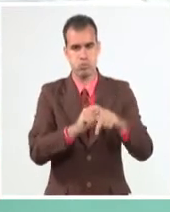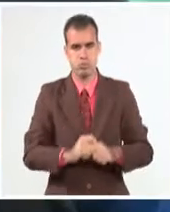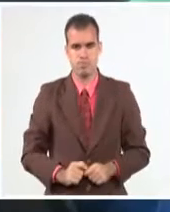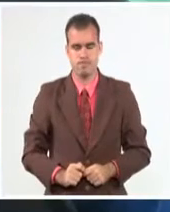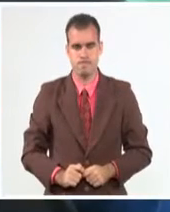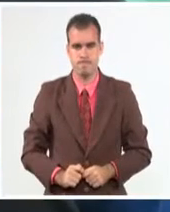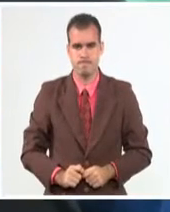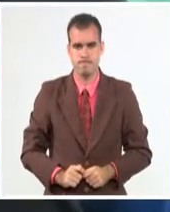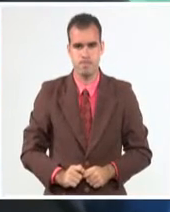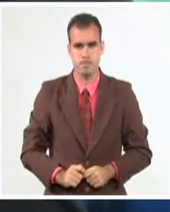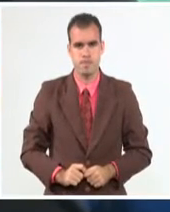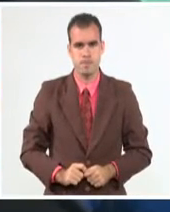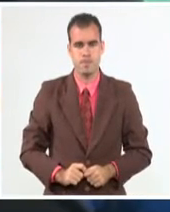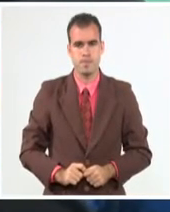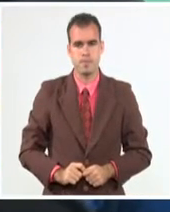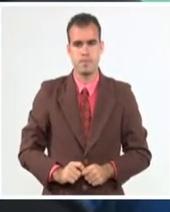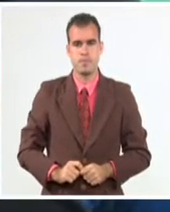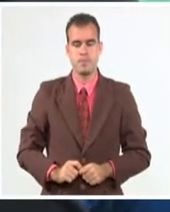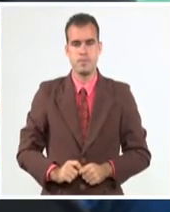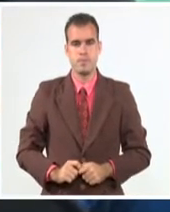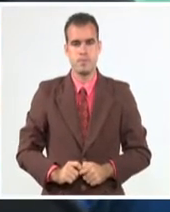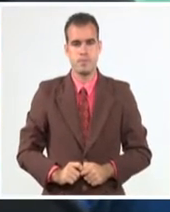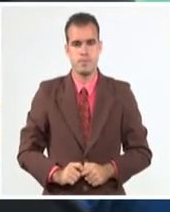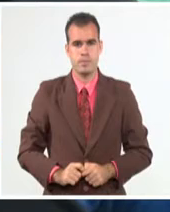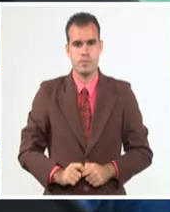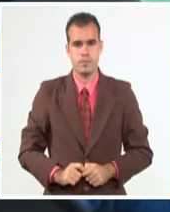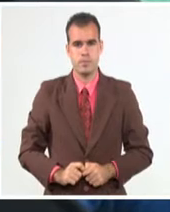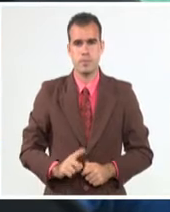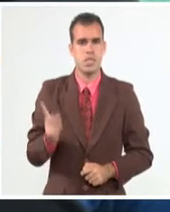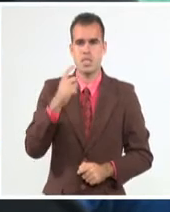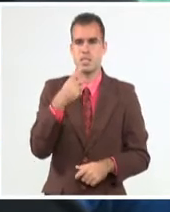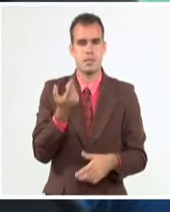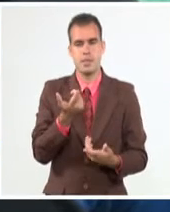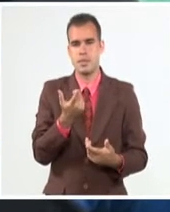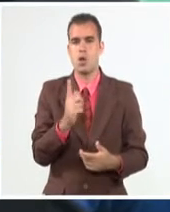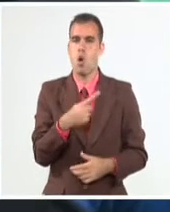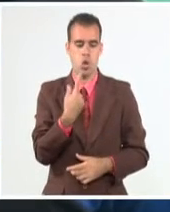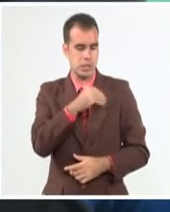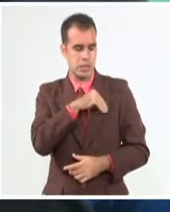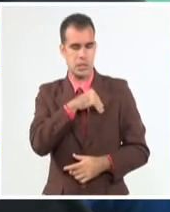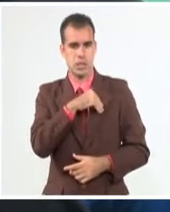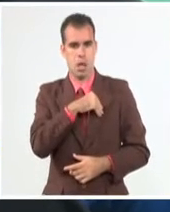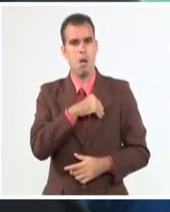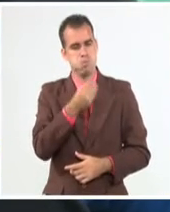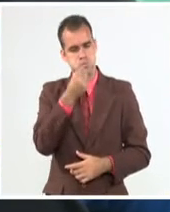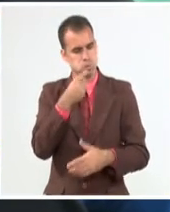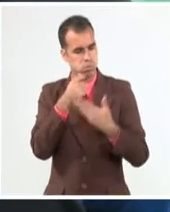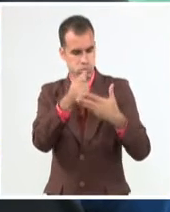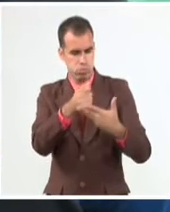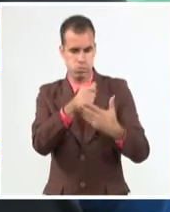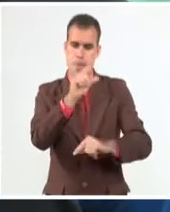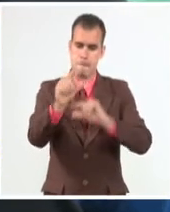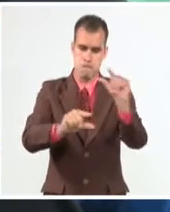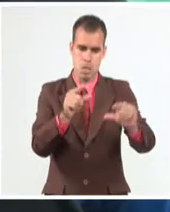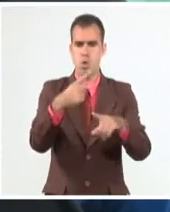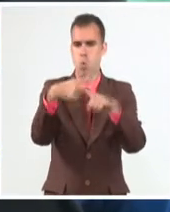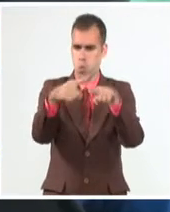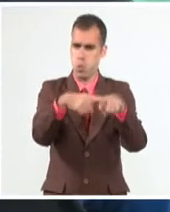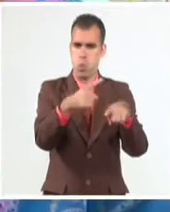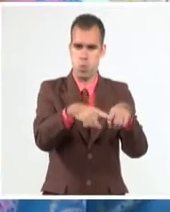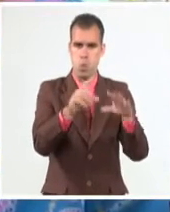vista humano mostrando una vez más de humanismo y de